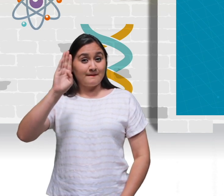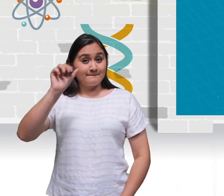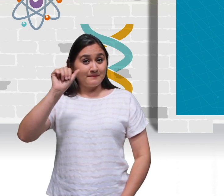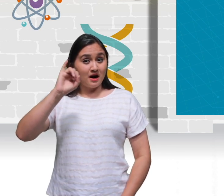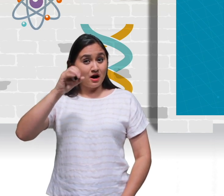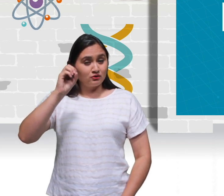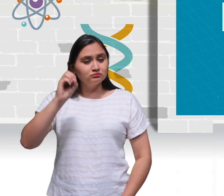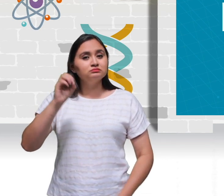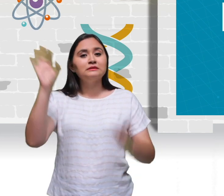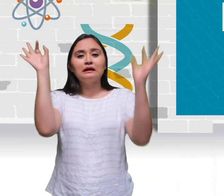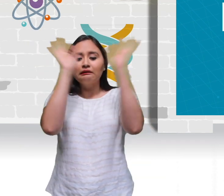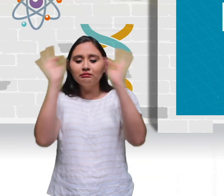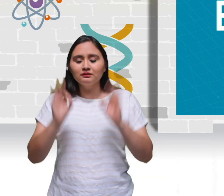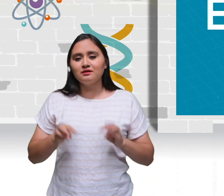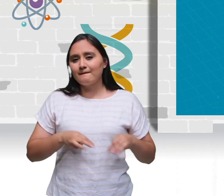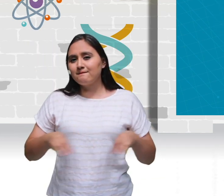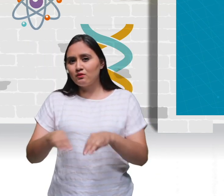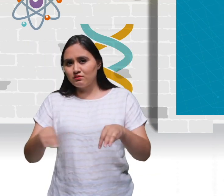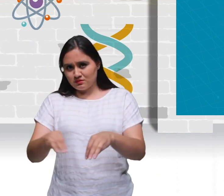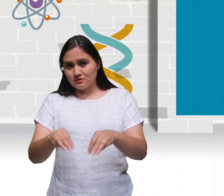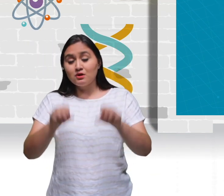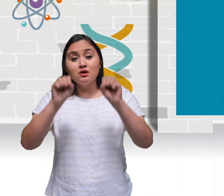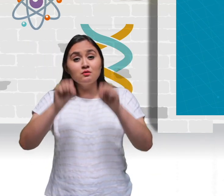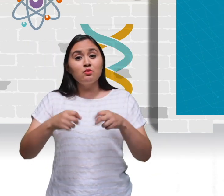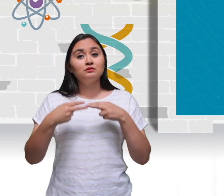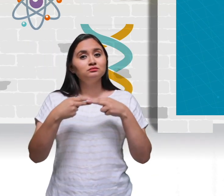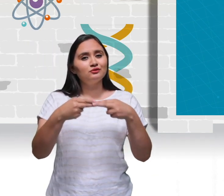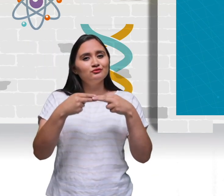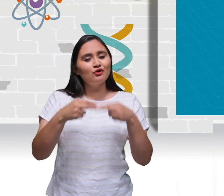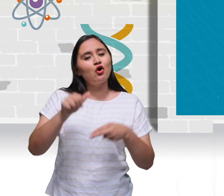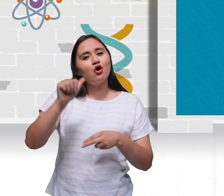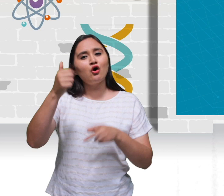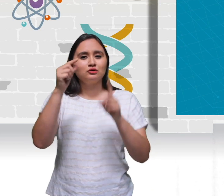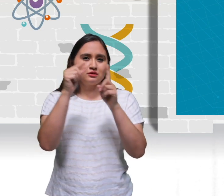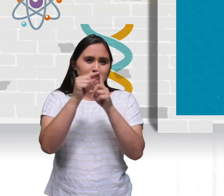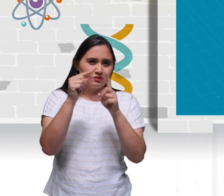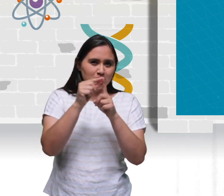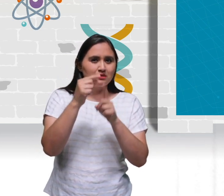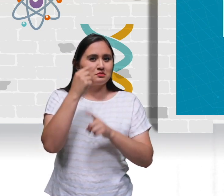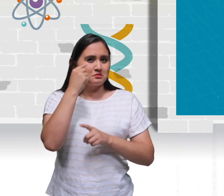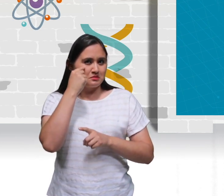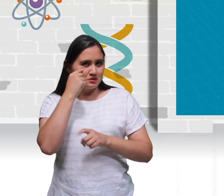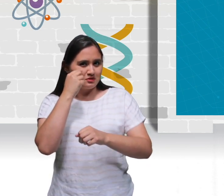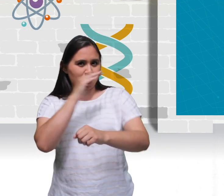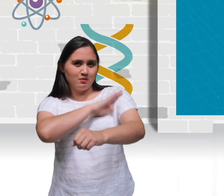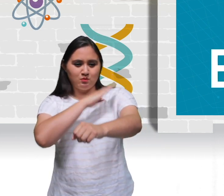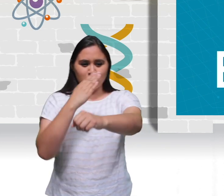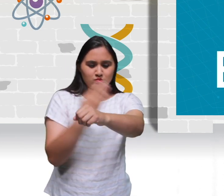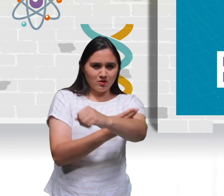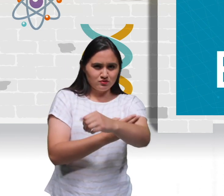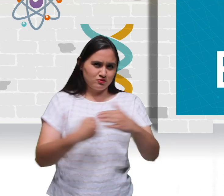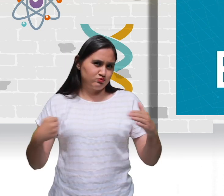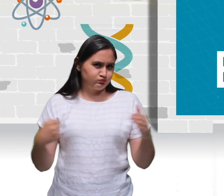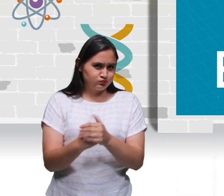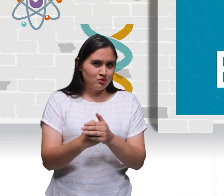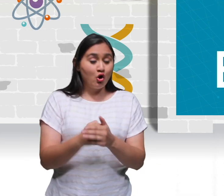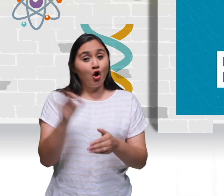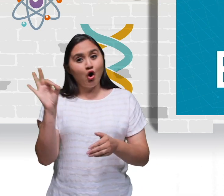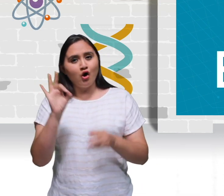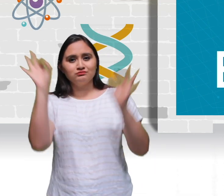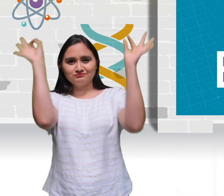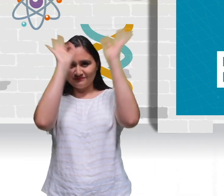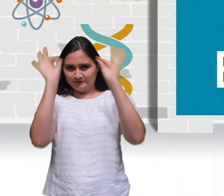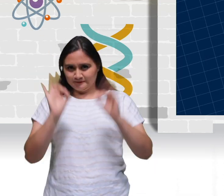es energía en movimiento y puedes relacionarla con otras definiciones como potencia y energía.